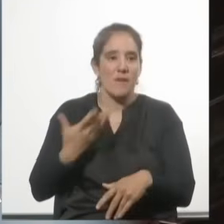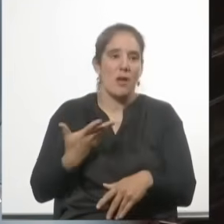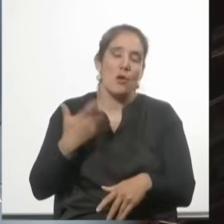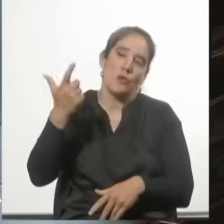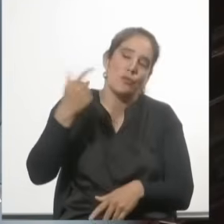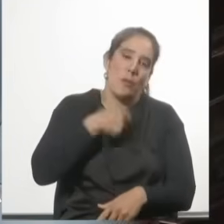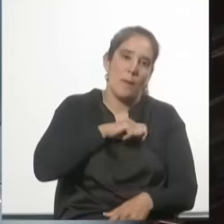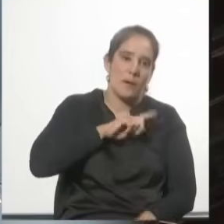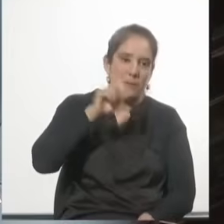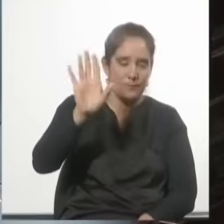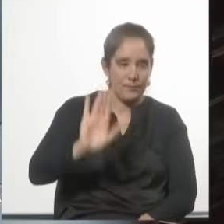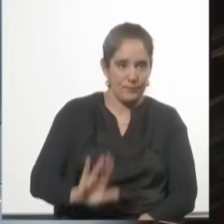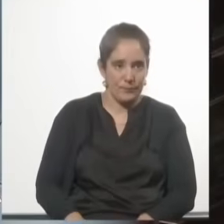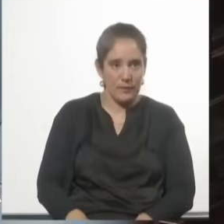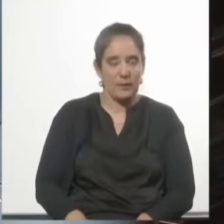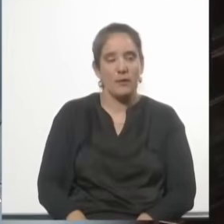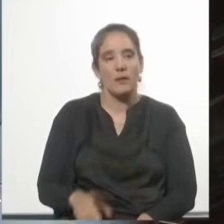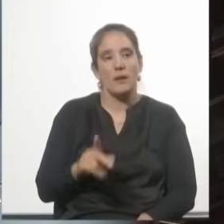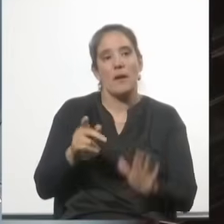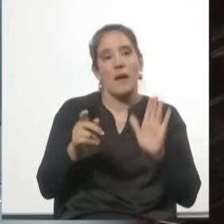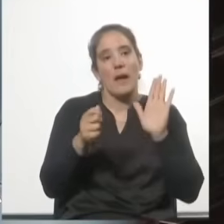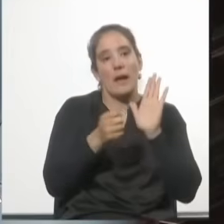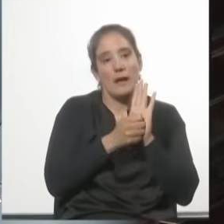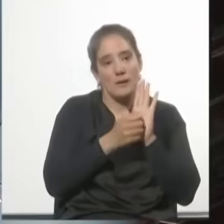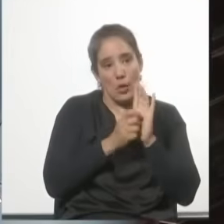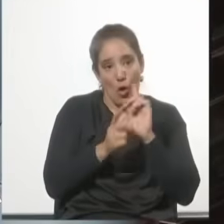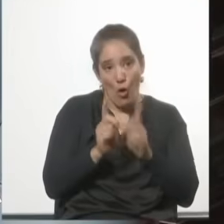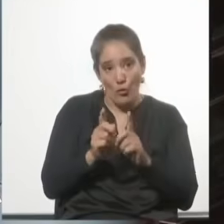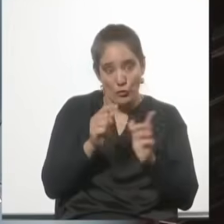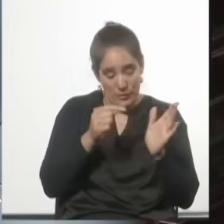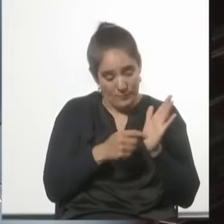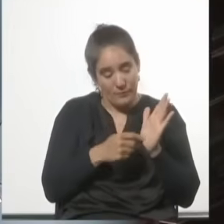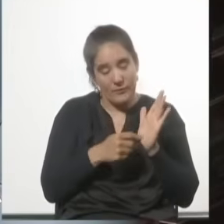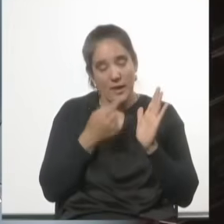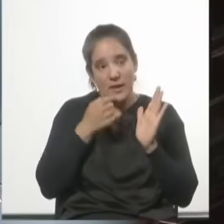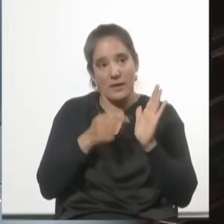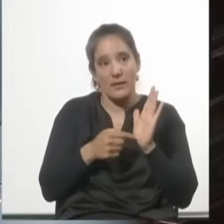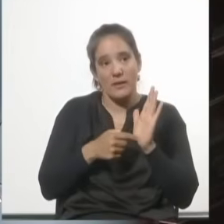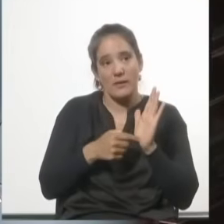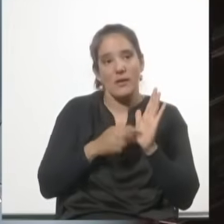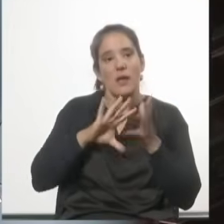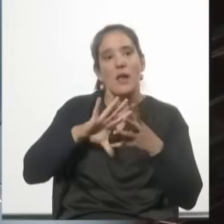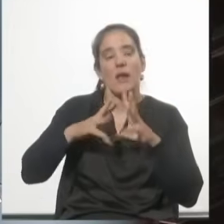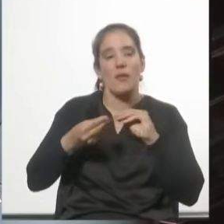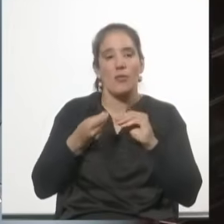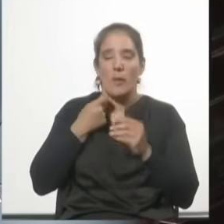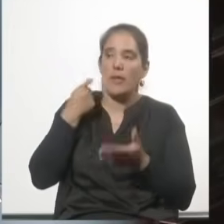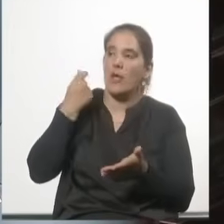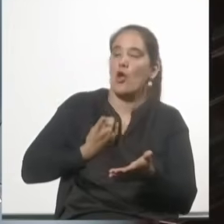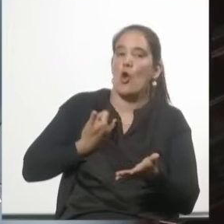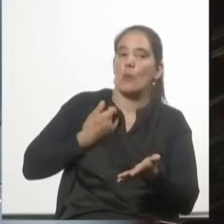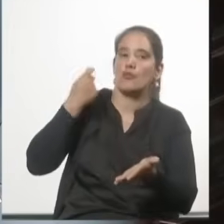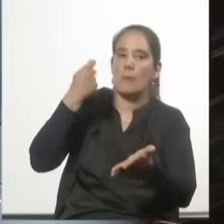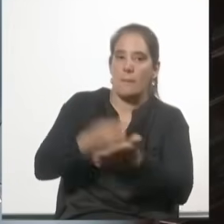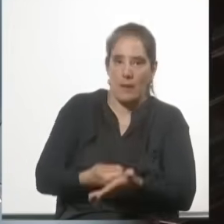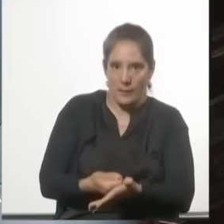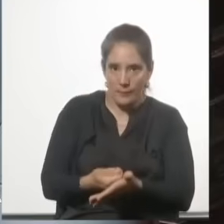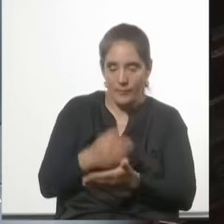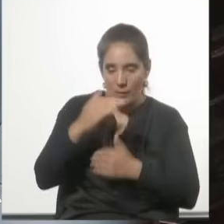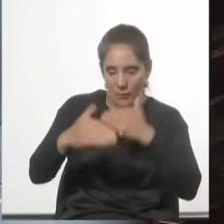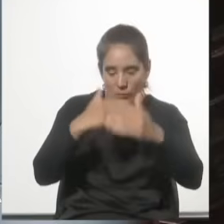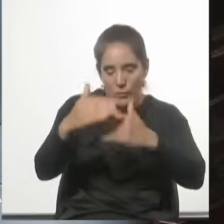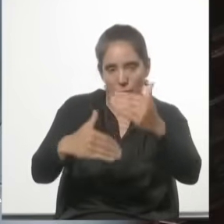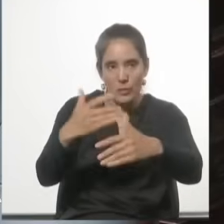España. Luego, en la cláusula 11 del contrato, se establece la forma de financiamiento del pago, según el avance de